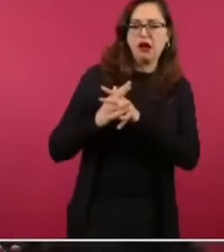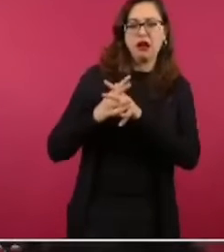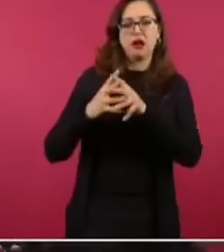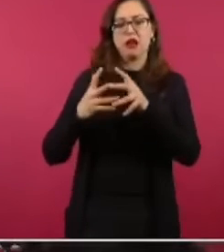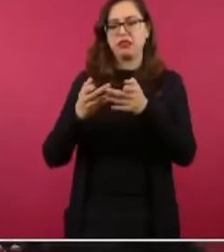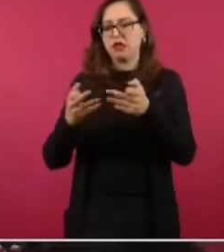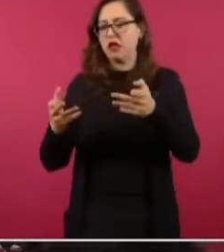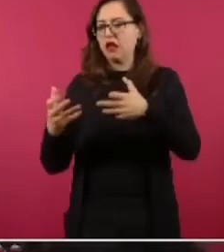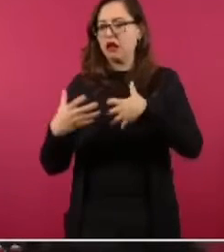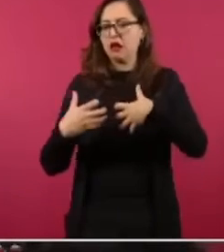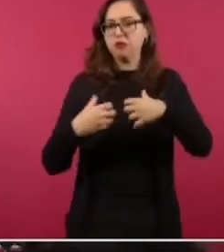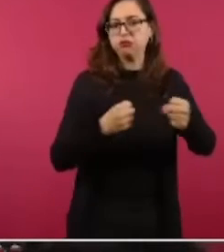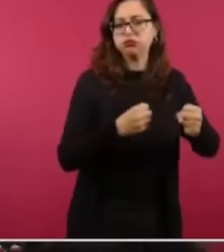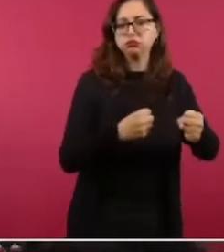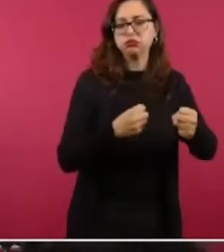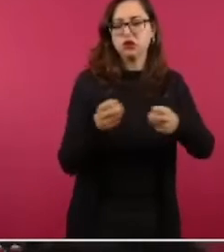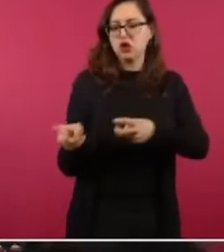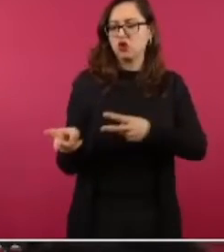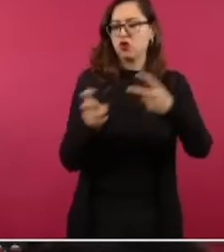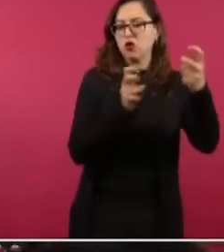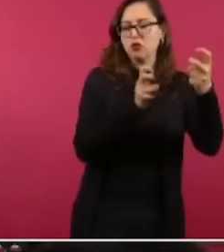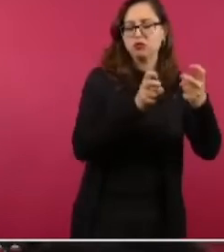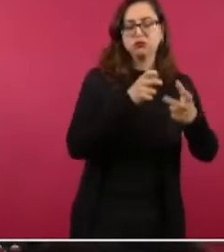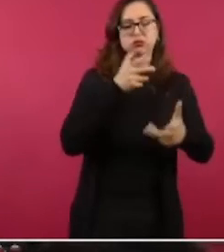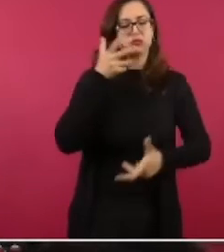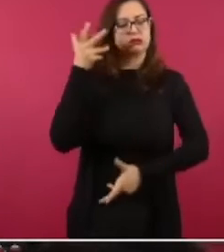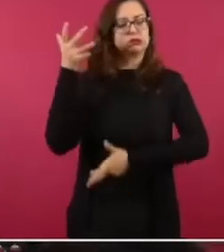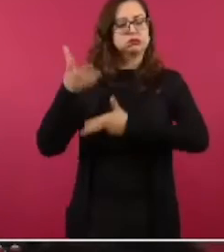está bien definida en la Constitución,